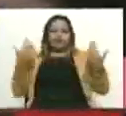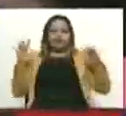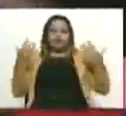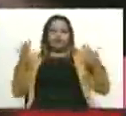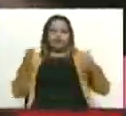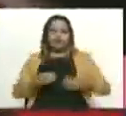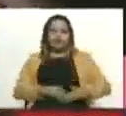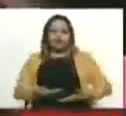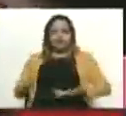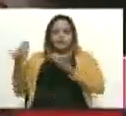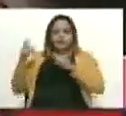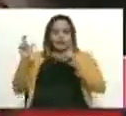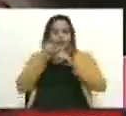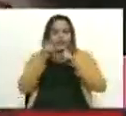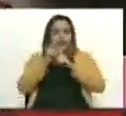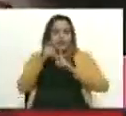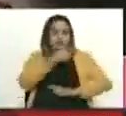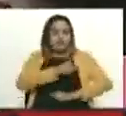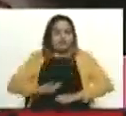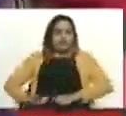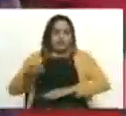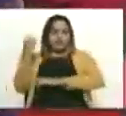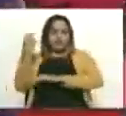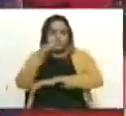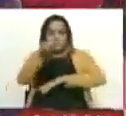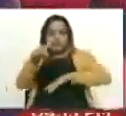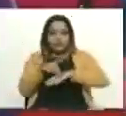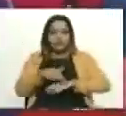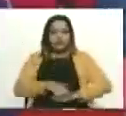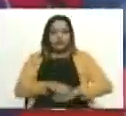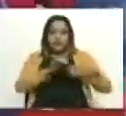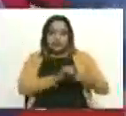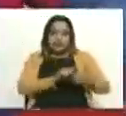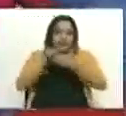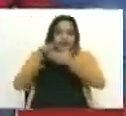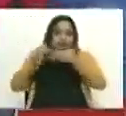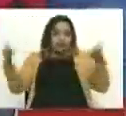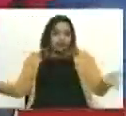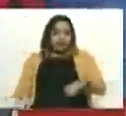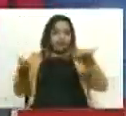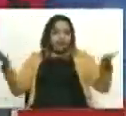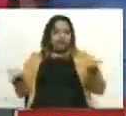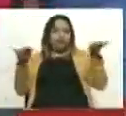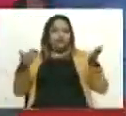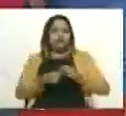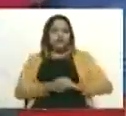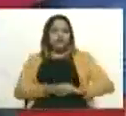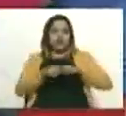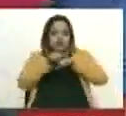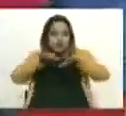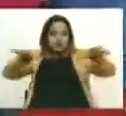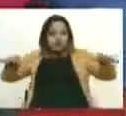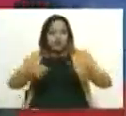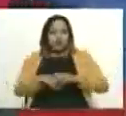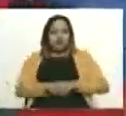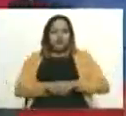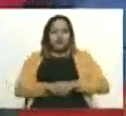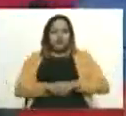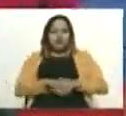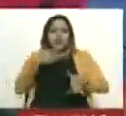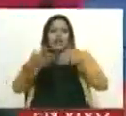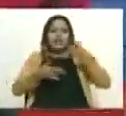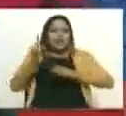eran palabras del presidente de la Asamblea Nacional que lidera el lanzamiento del despliegue del parlamentarismo social